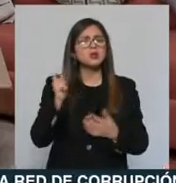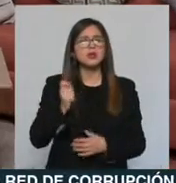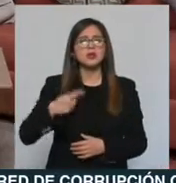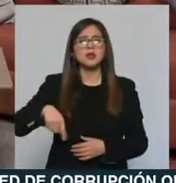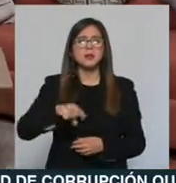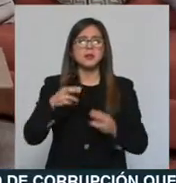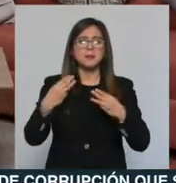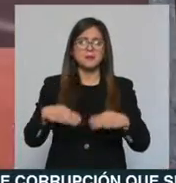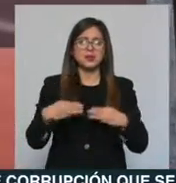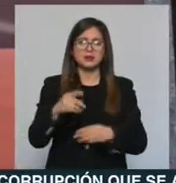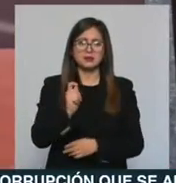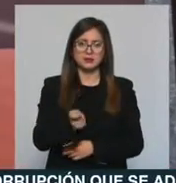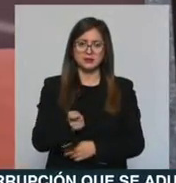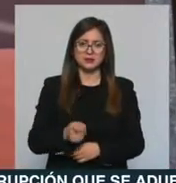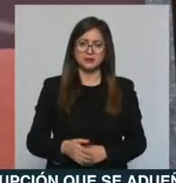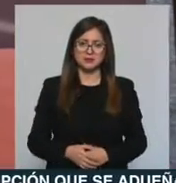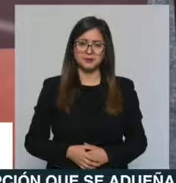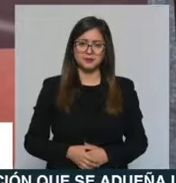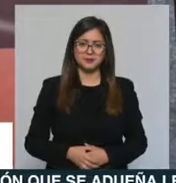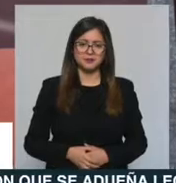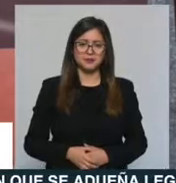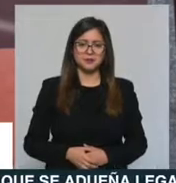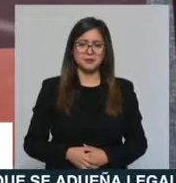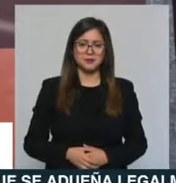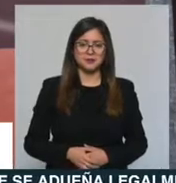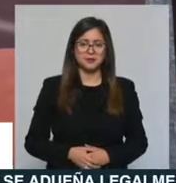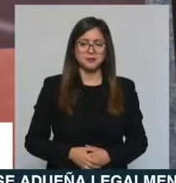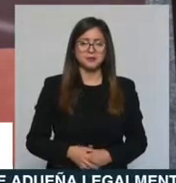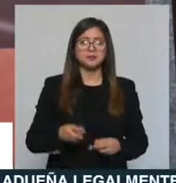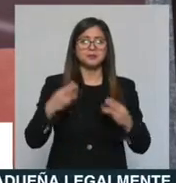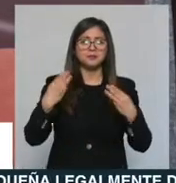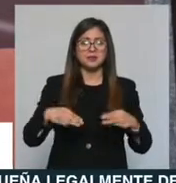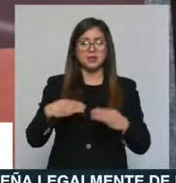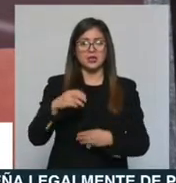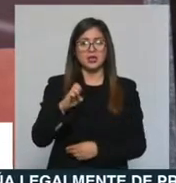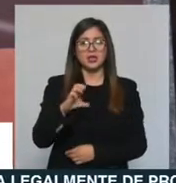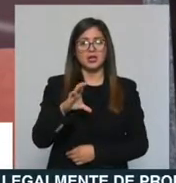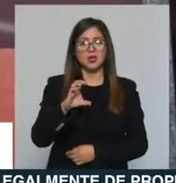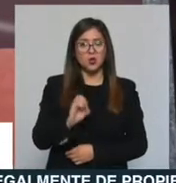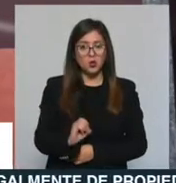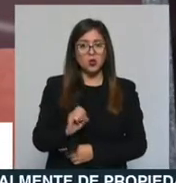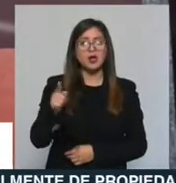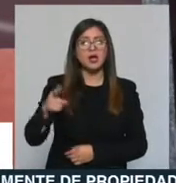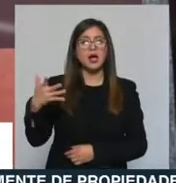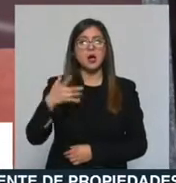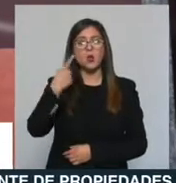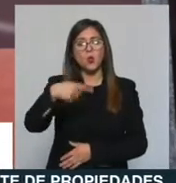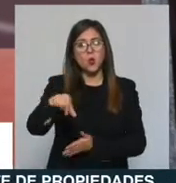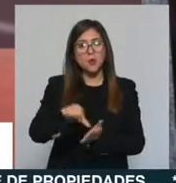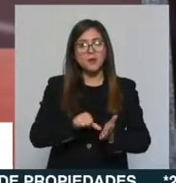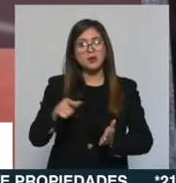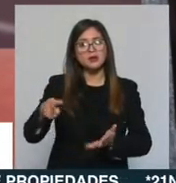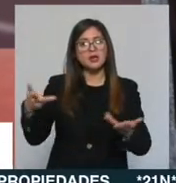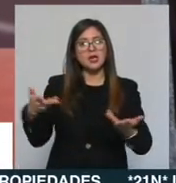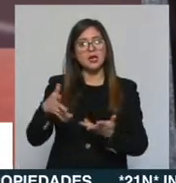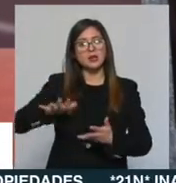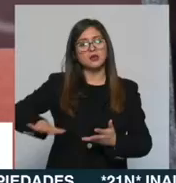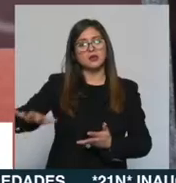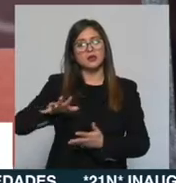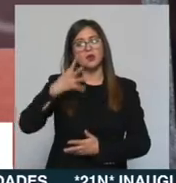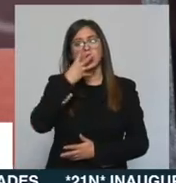Eco. Pues mira, Mercado Eco es un encuentro que realizamos mensualmente en Coyoacán, sí. Y básicamente la idea